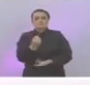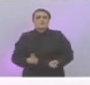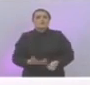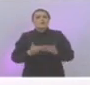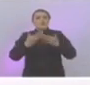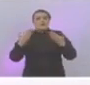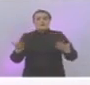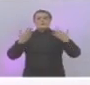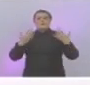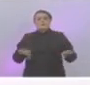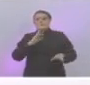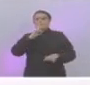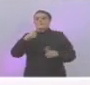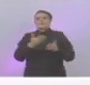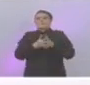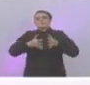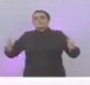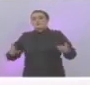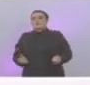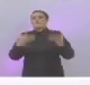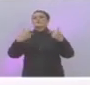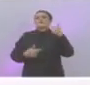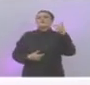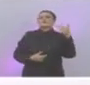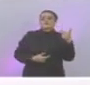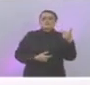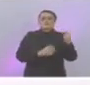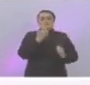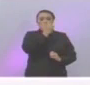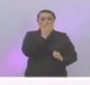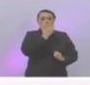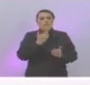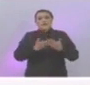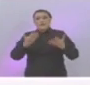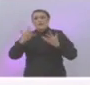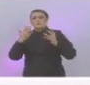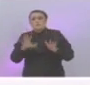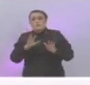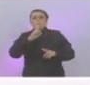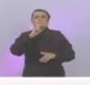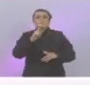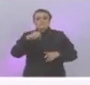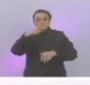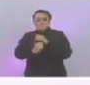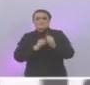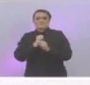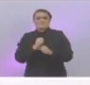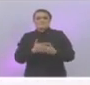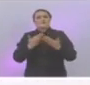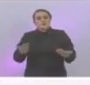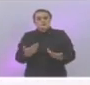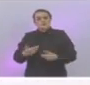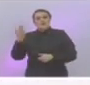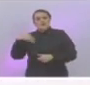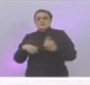hemos mejorado o ampliado 7 de cada 10 planteles de educación básica en estos años, y así